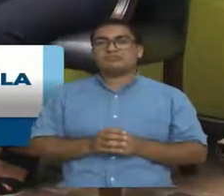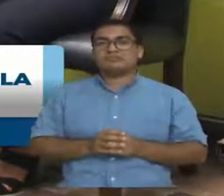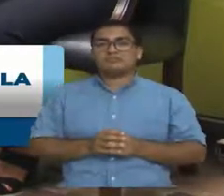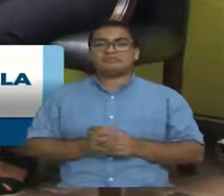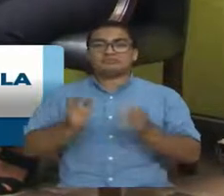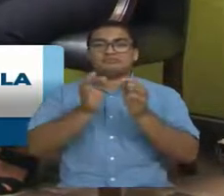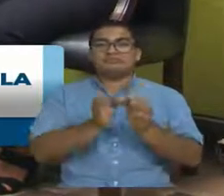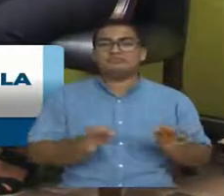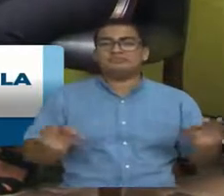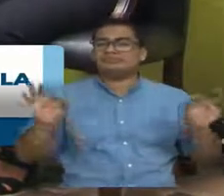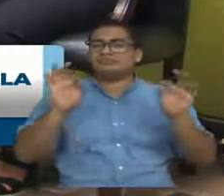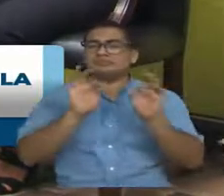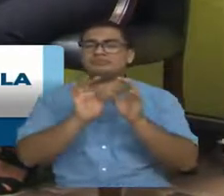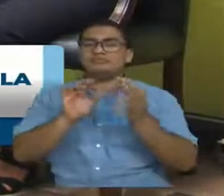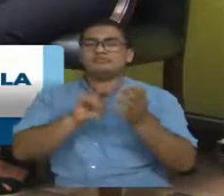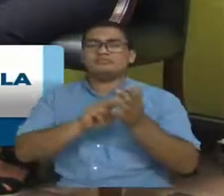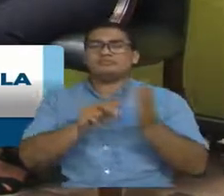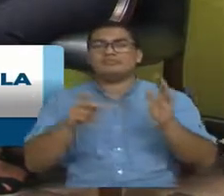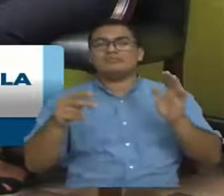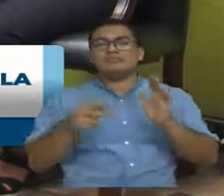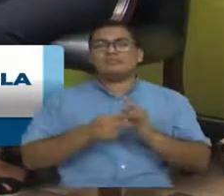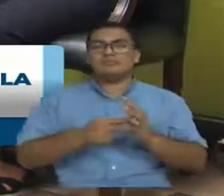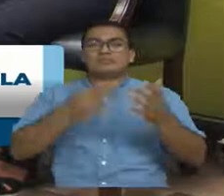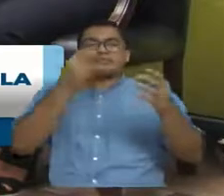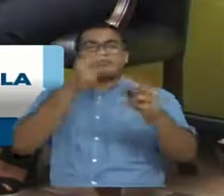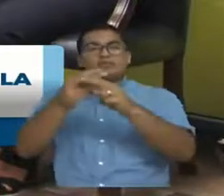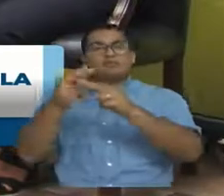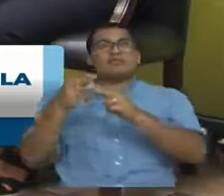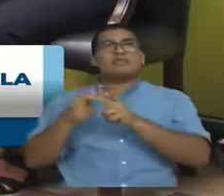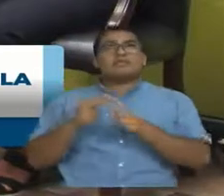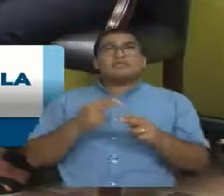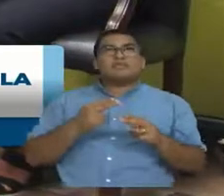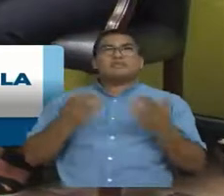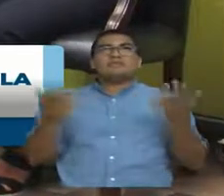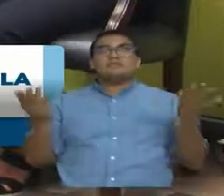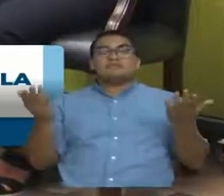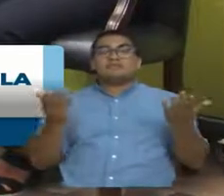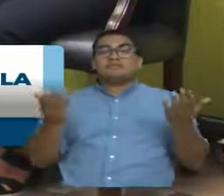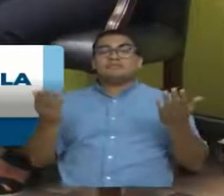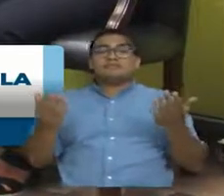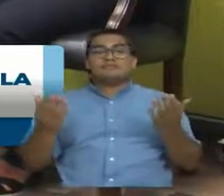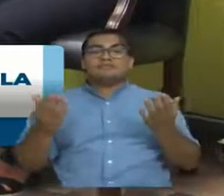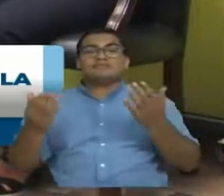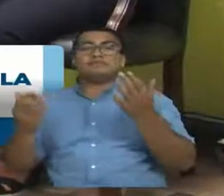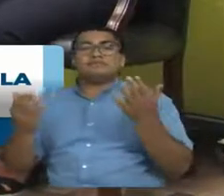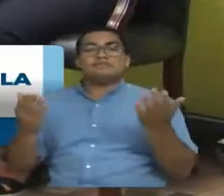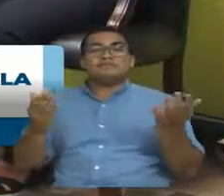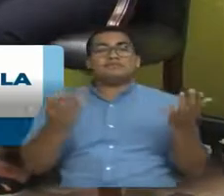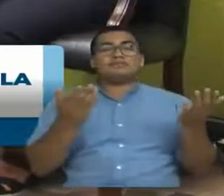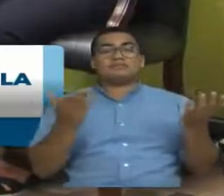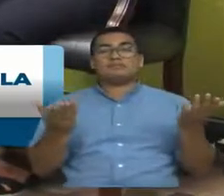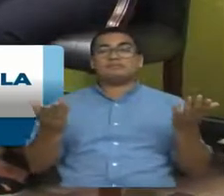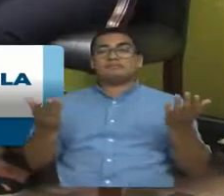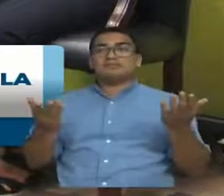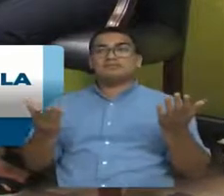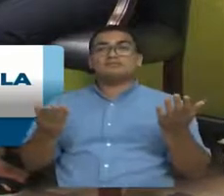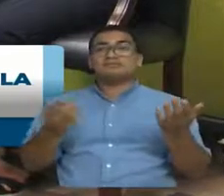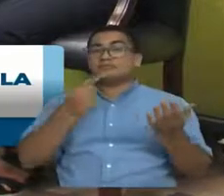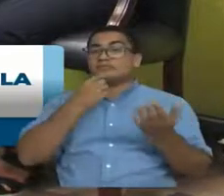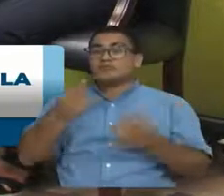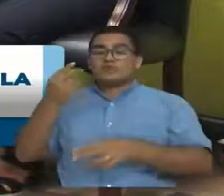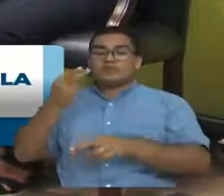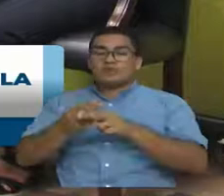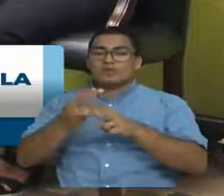usar los de un diminutivo o llamar las cosas por su nombre no es lo correcto es llamar a las cosas por su nombre en nombres